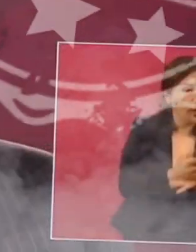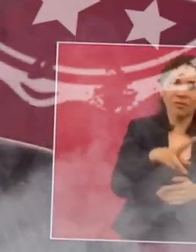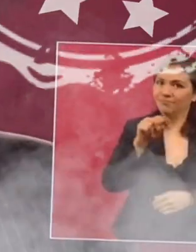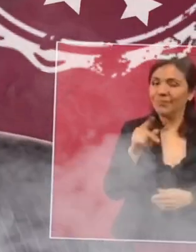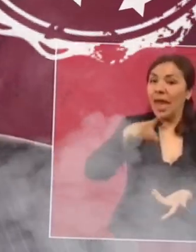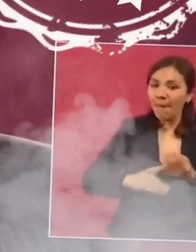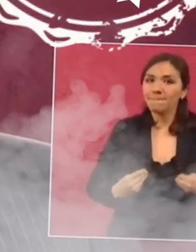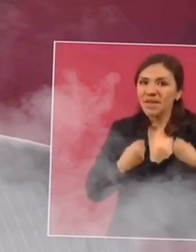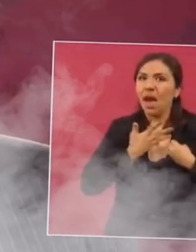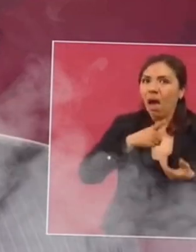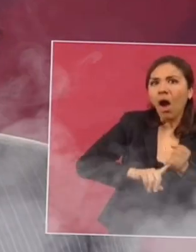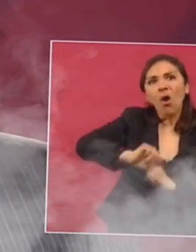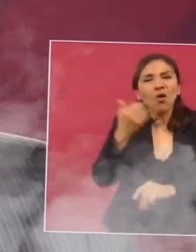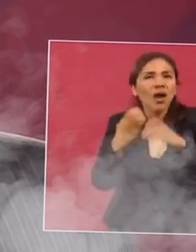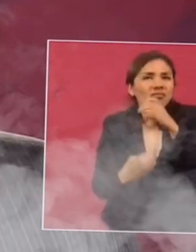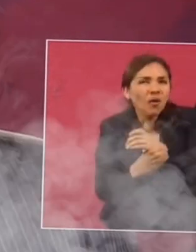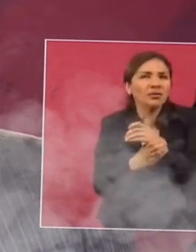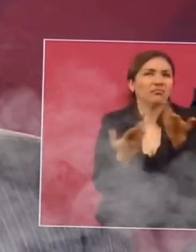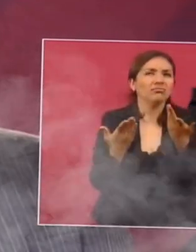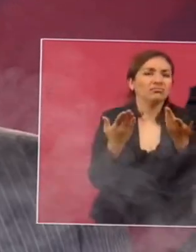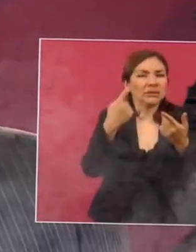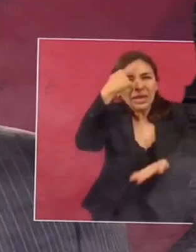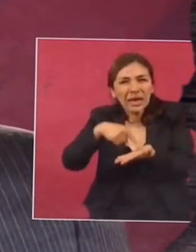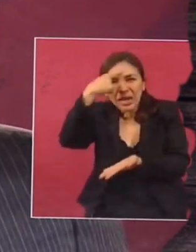la vida también es lo Místico